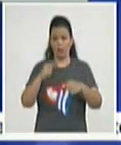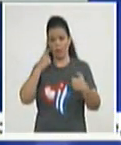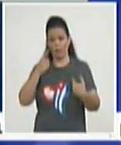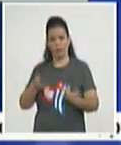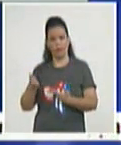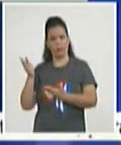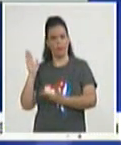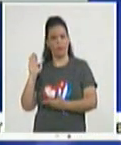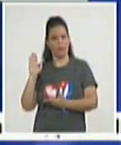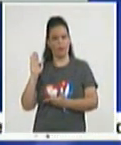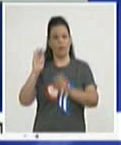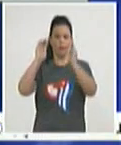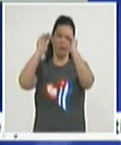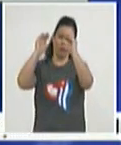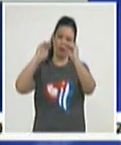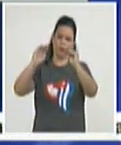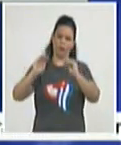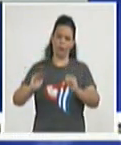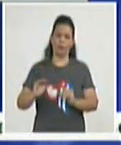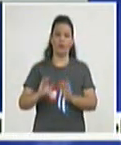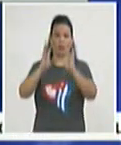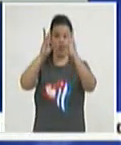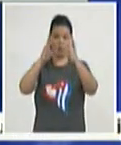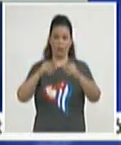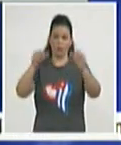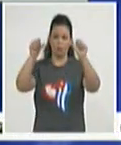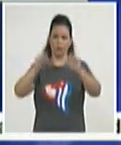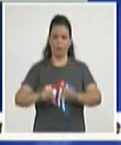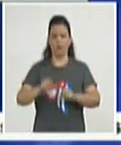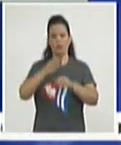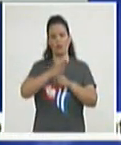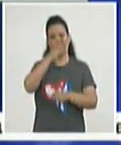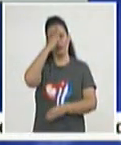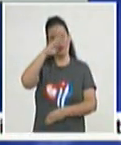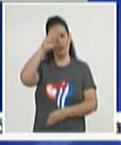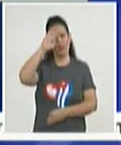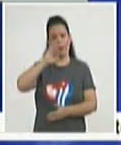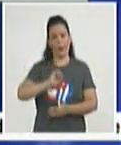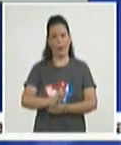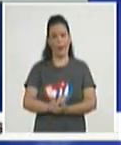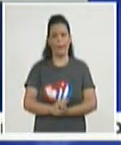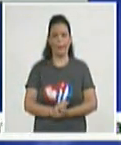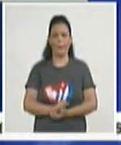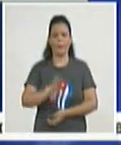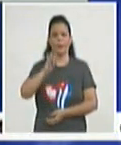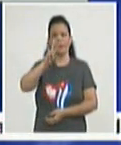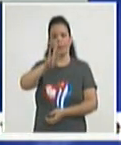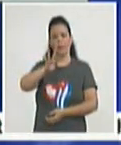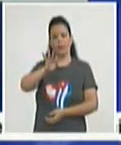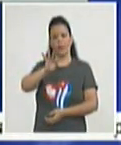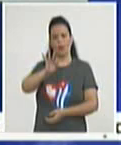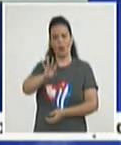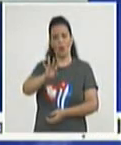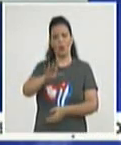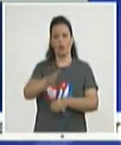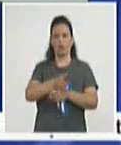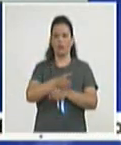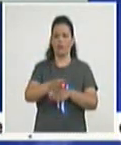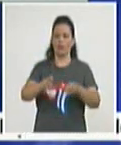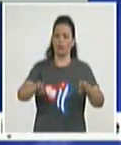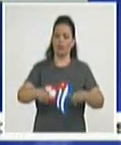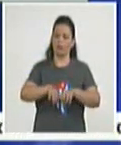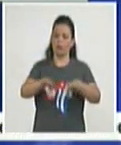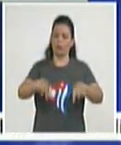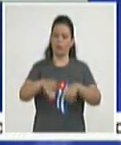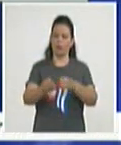gráfico. Las cifras mayores en la provincia de Santiago de Cuba, con 38 eventos activos,